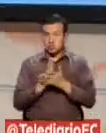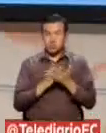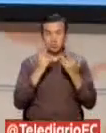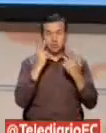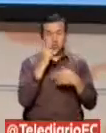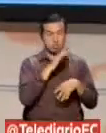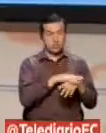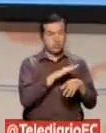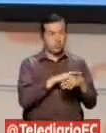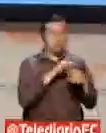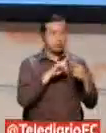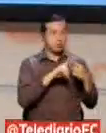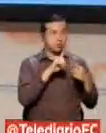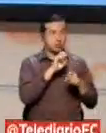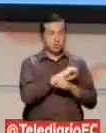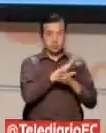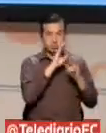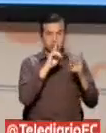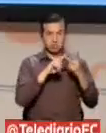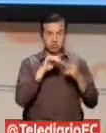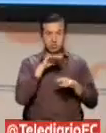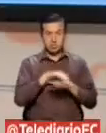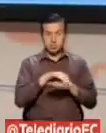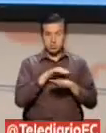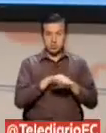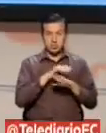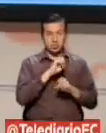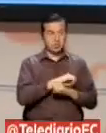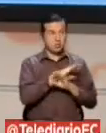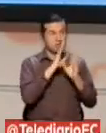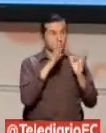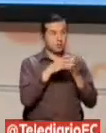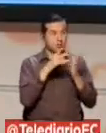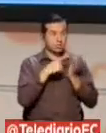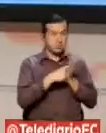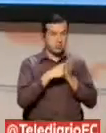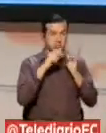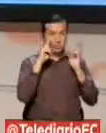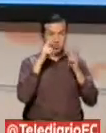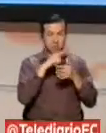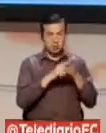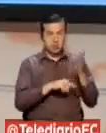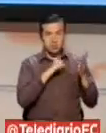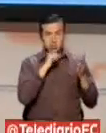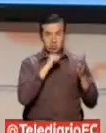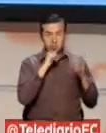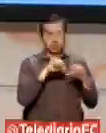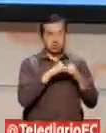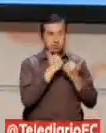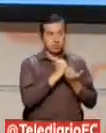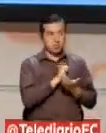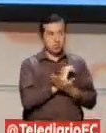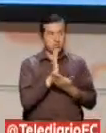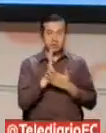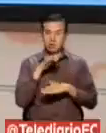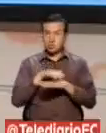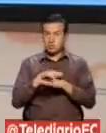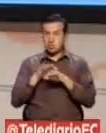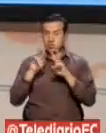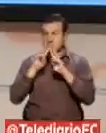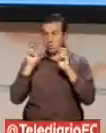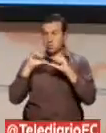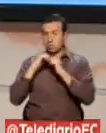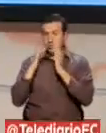dos convocatorias, hay una en la mañana y una en la tarde. En la de la mañana analizaremos los temas que estaban pendientes de la Asamblea y en la tarde retomamos el caso